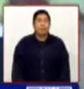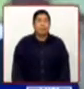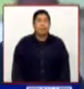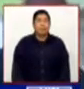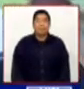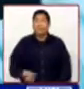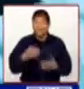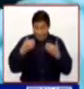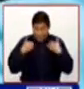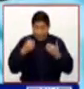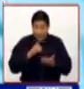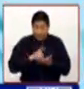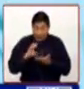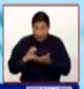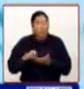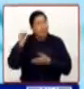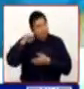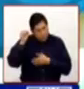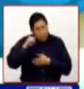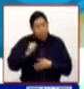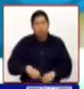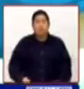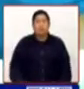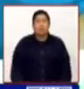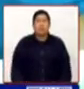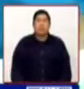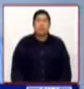Discapacidad. Claro, tiene discapacidad. Sí.